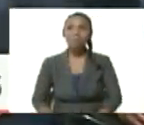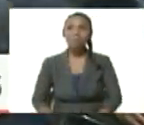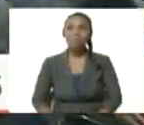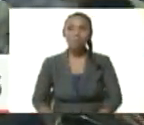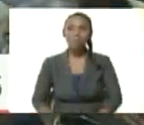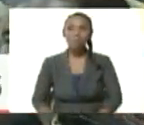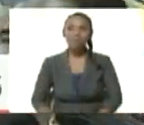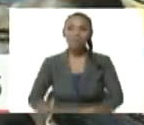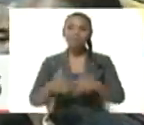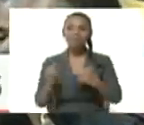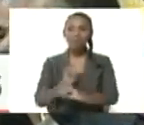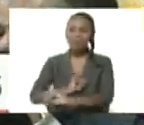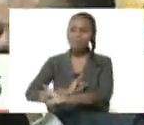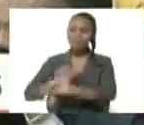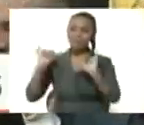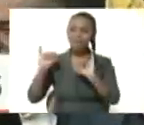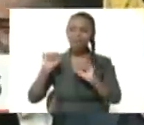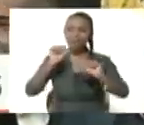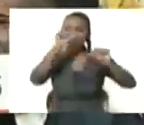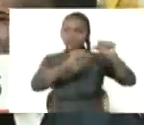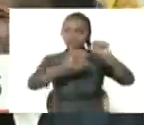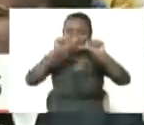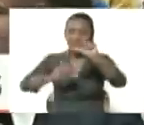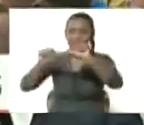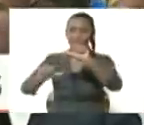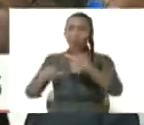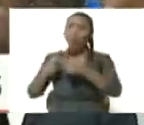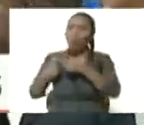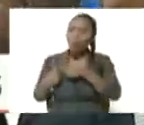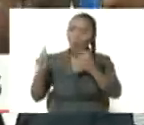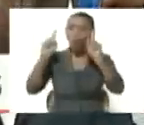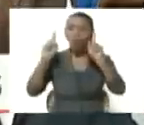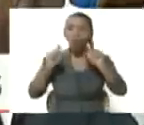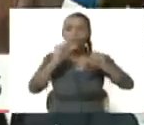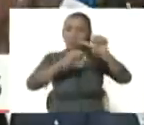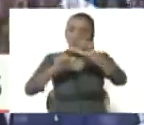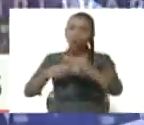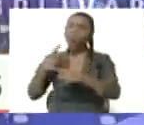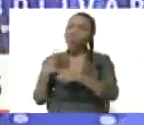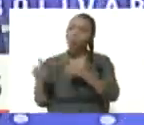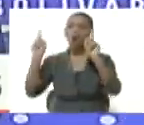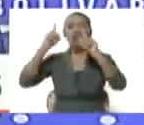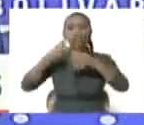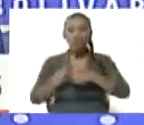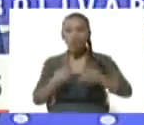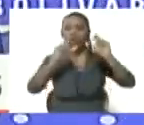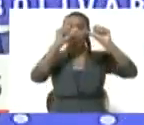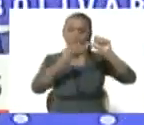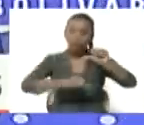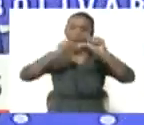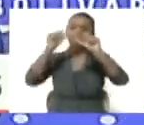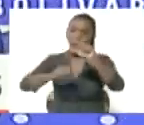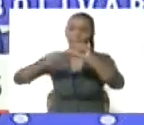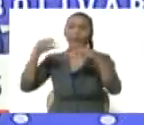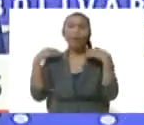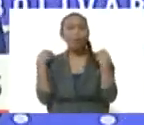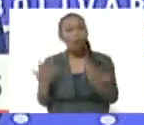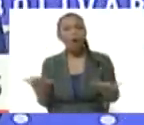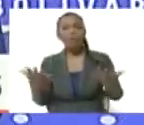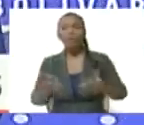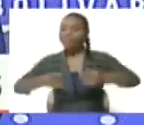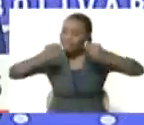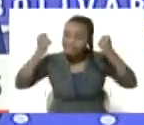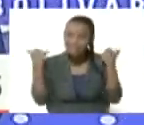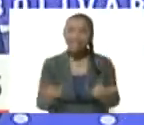Ya basta de diagnóstico. Vamos a hacer otro diagnóstico y otro diagnóstico. ¿Hasta cuándo diagnóstico? ¡Vamos a la